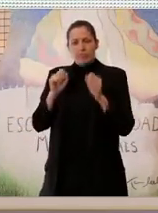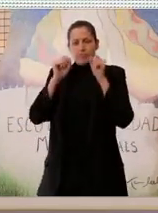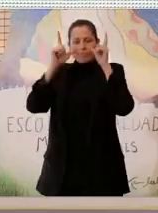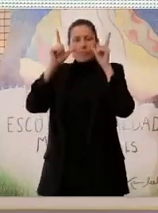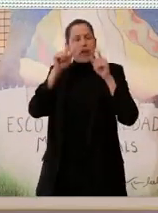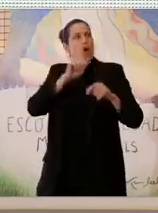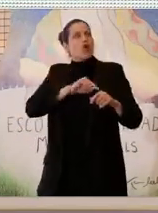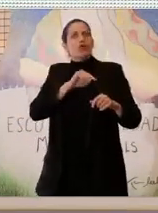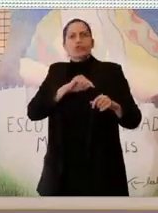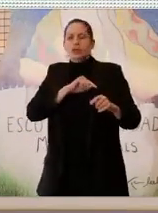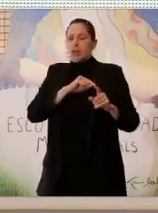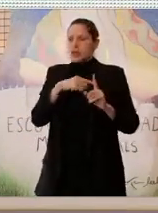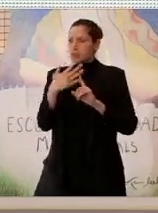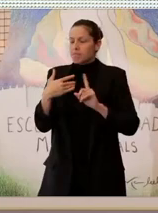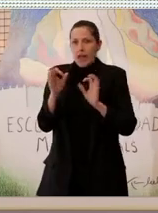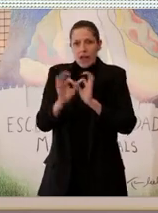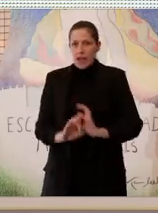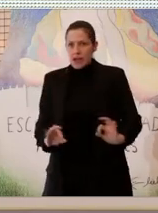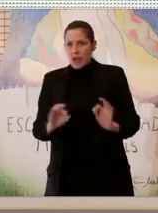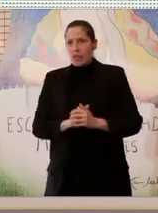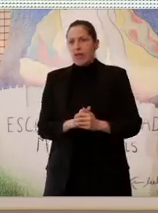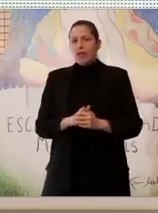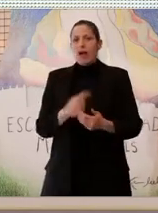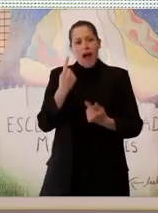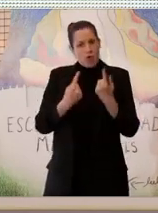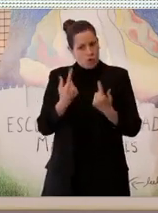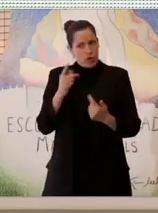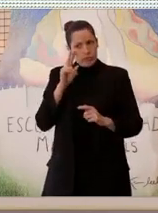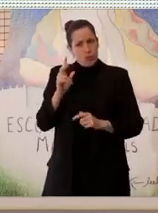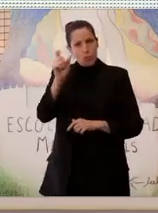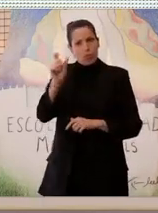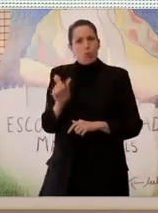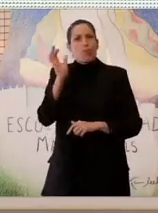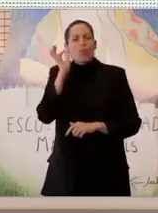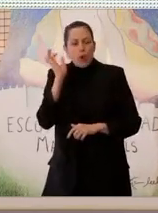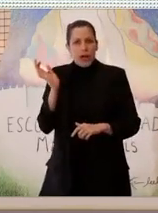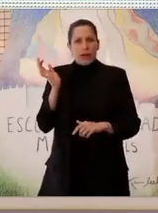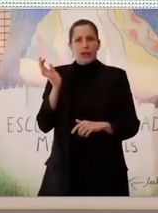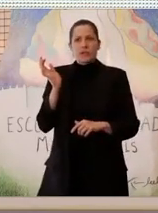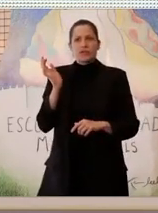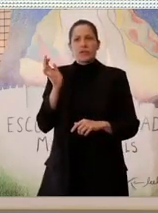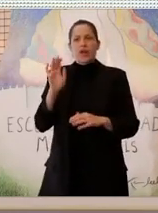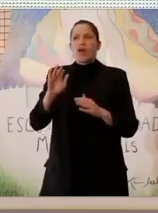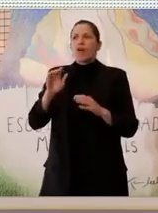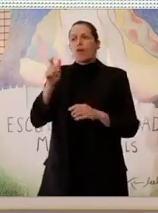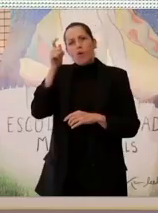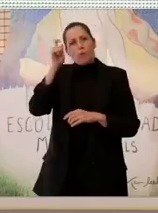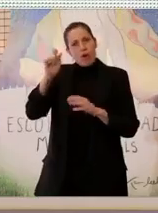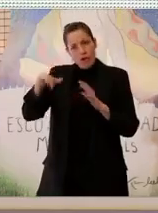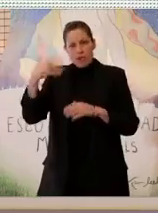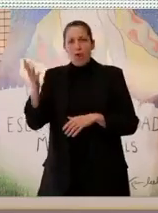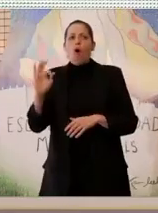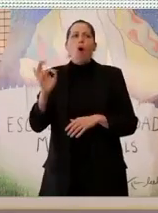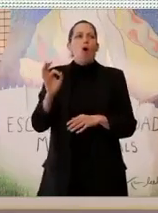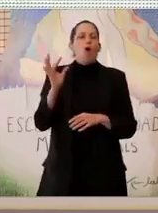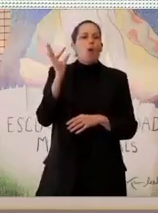mujeres, pues a lo mejor he tenido mujeres que vivían en caravanas, estaban fuera del núcleo urbano, mujeres